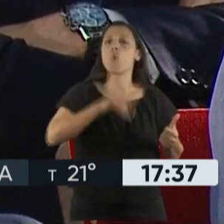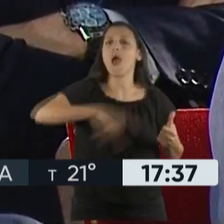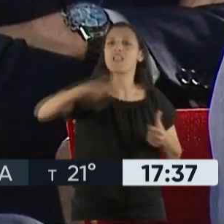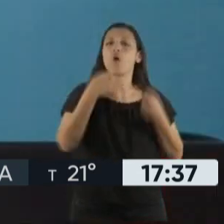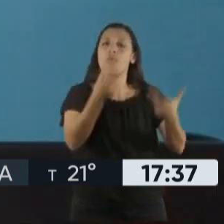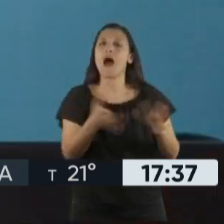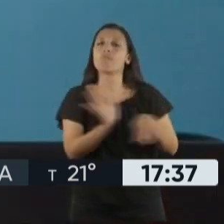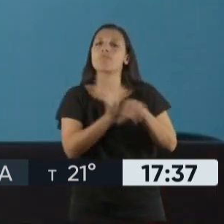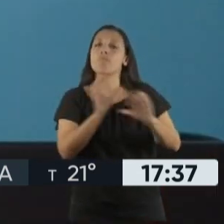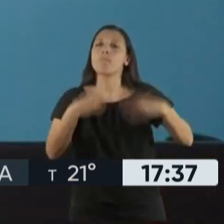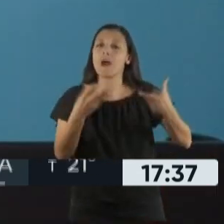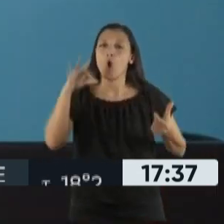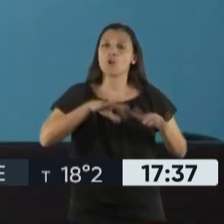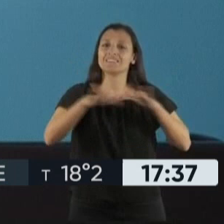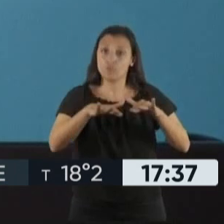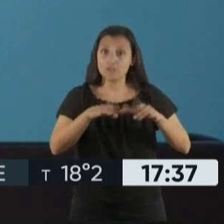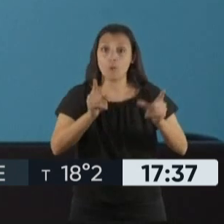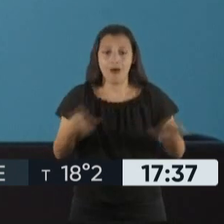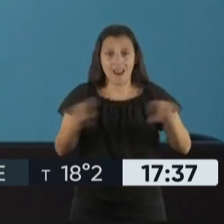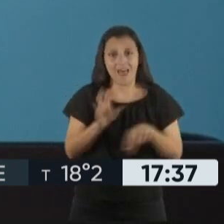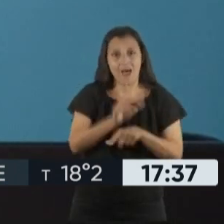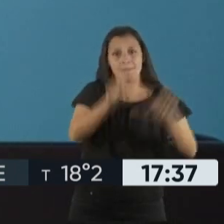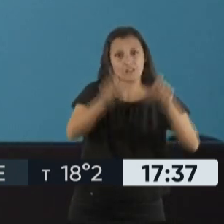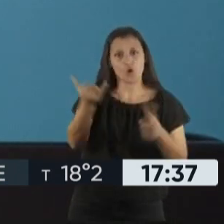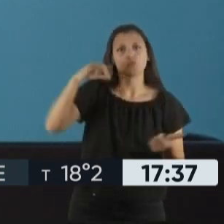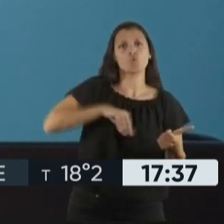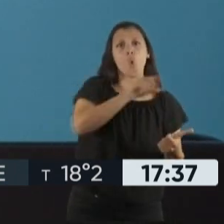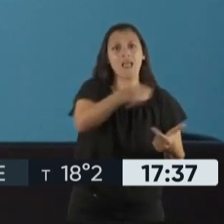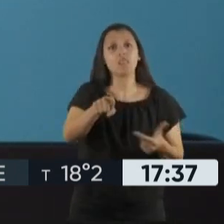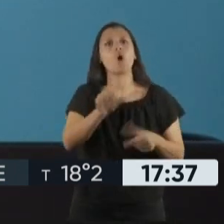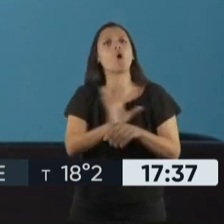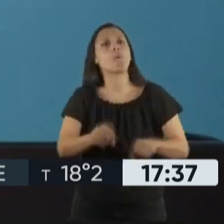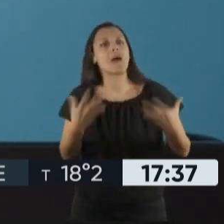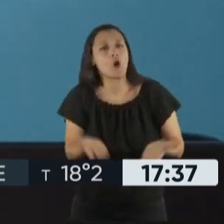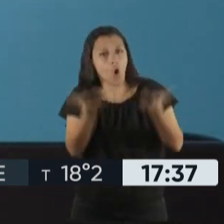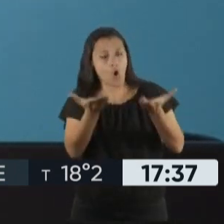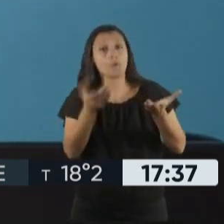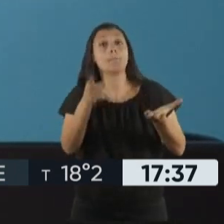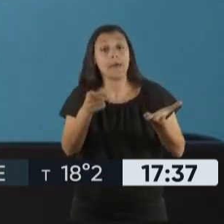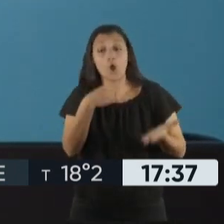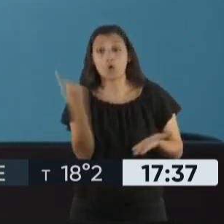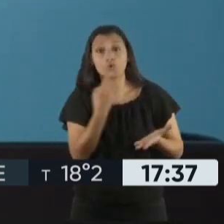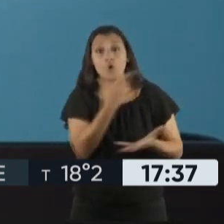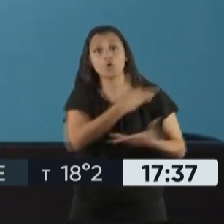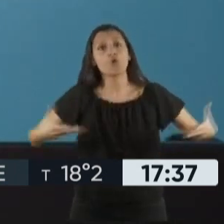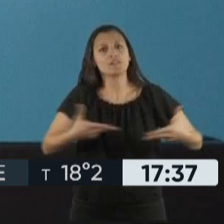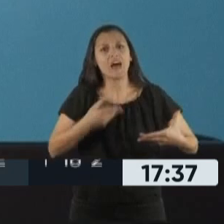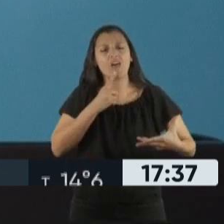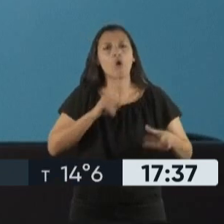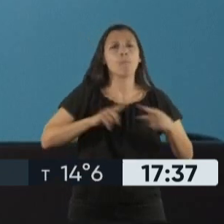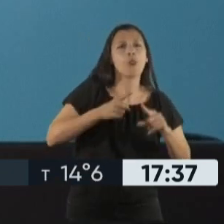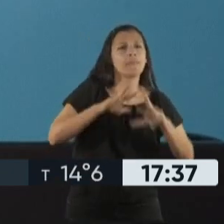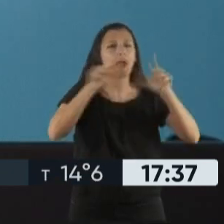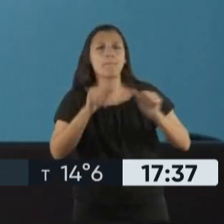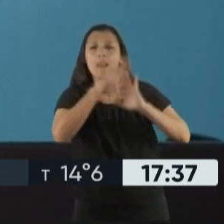general, del poder adquisitivo de los ingresos. Pero en ese contexto una política desde el Estado decidida